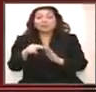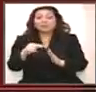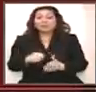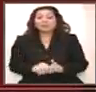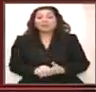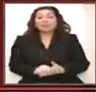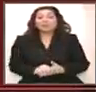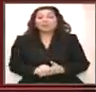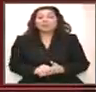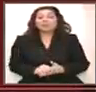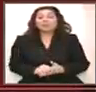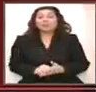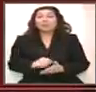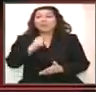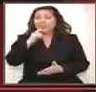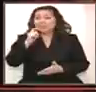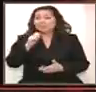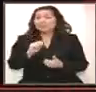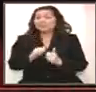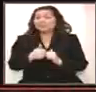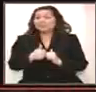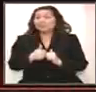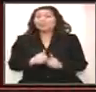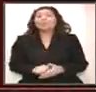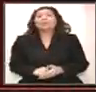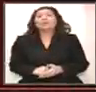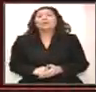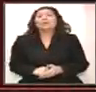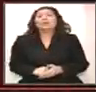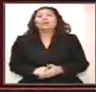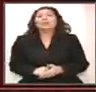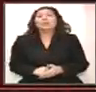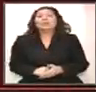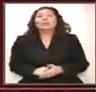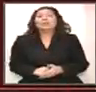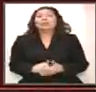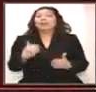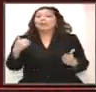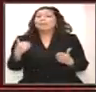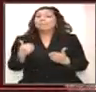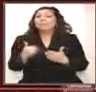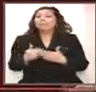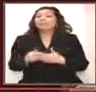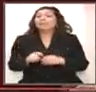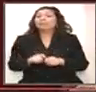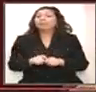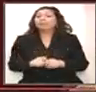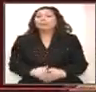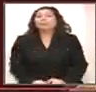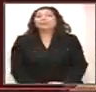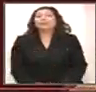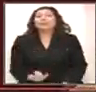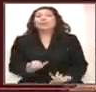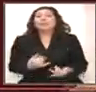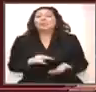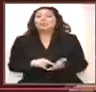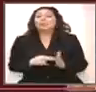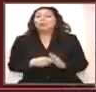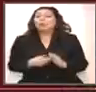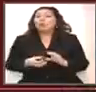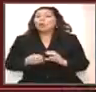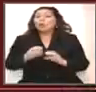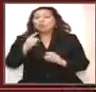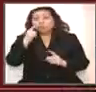lineamiento. Es necesario cambiar el inconsciente colectivo frente a la trata. Esto significa que la